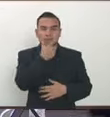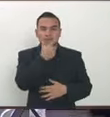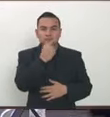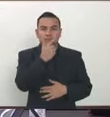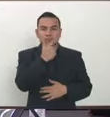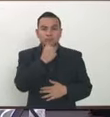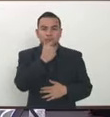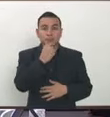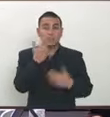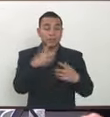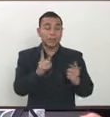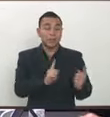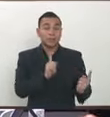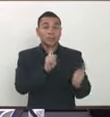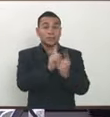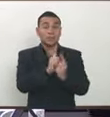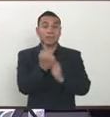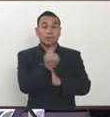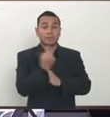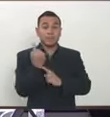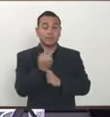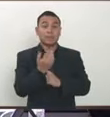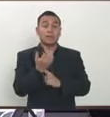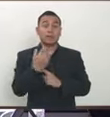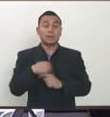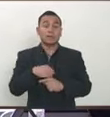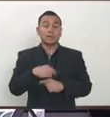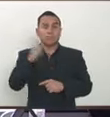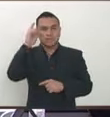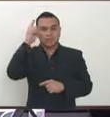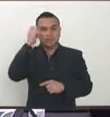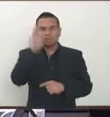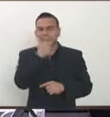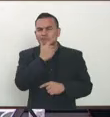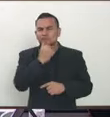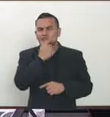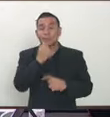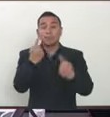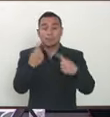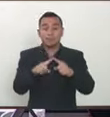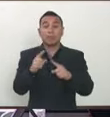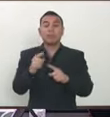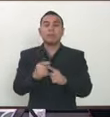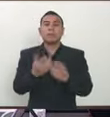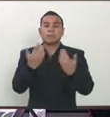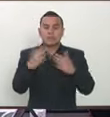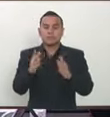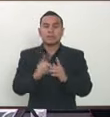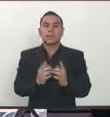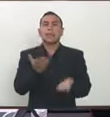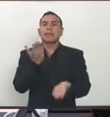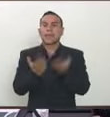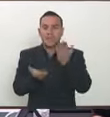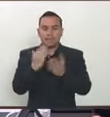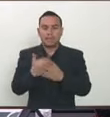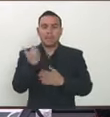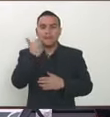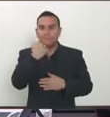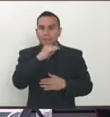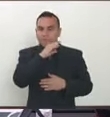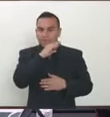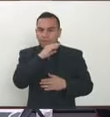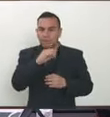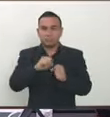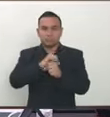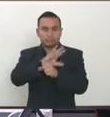De pacientes que estaban en contacto de riesgo. Eso significa que no son sospechosos, pero que estuvieron en contacto con un posible riesgo